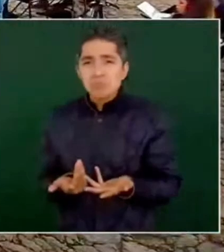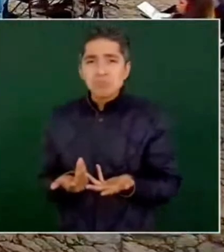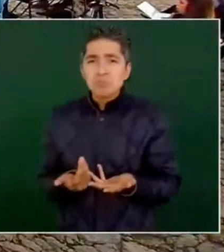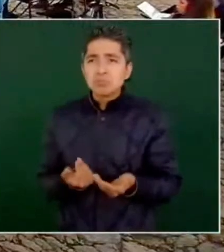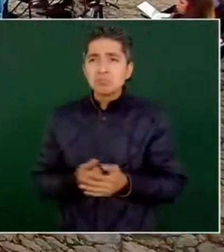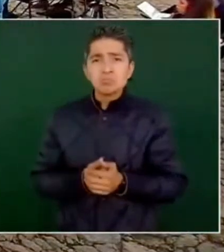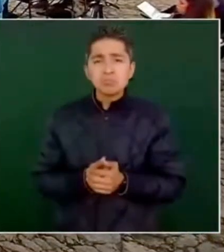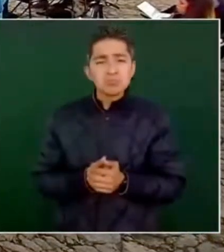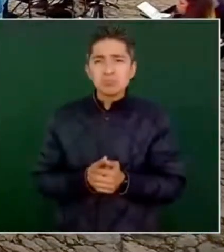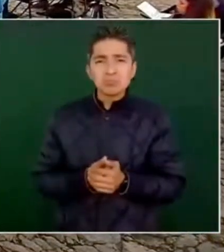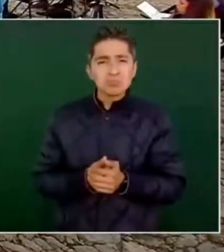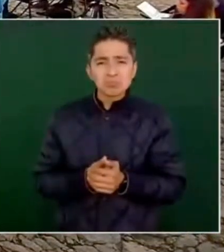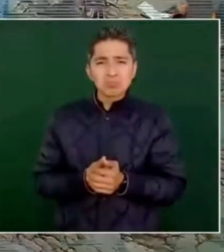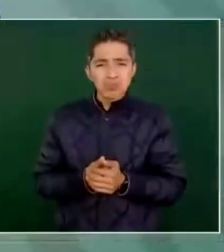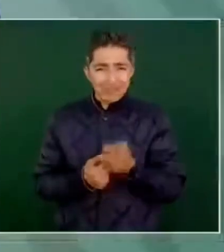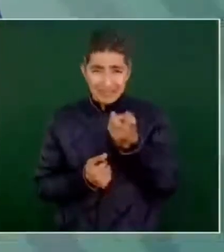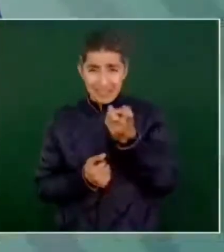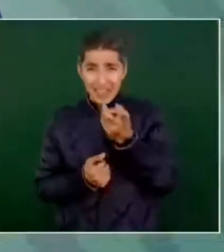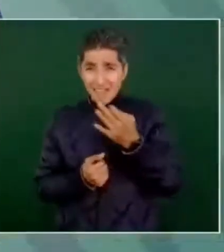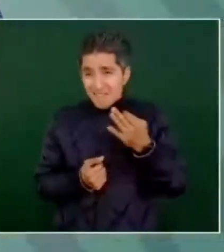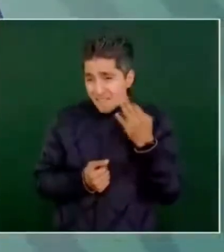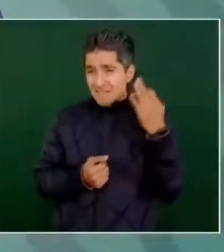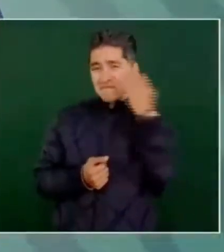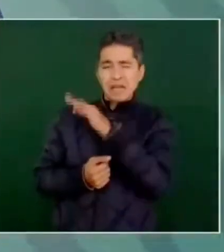una vil calumnia.